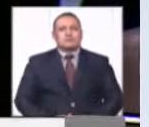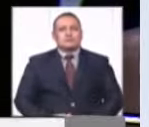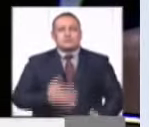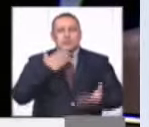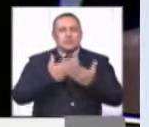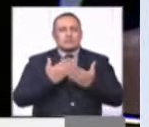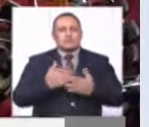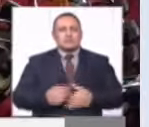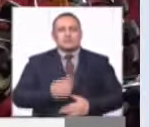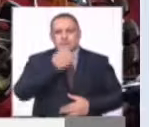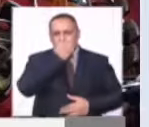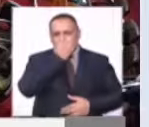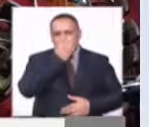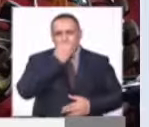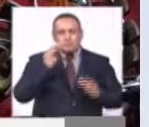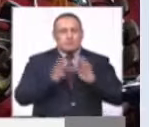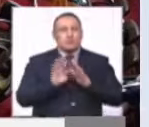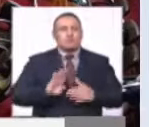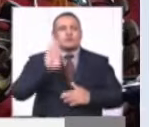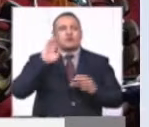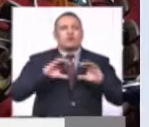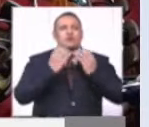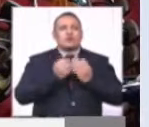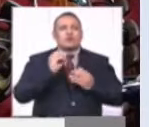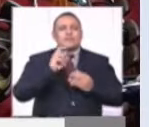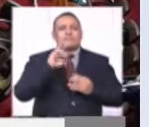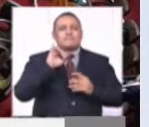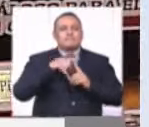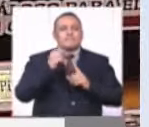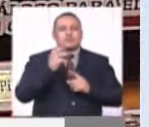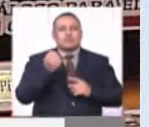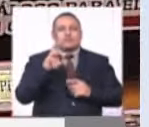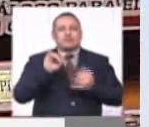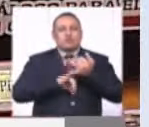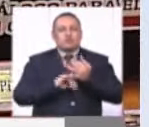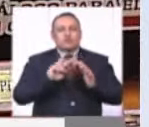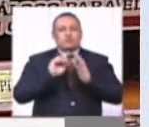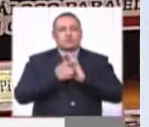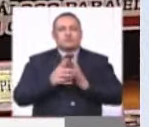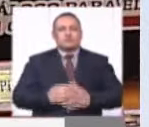Gracias, congresista. Tiene usted la palabra el congresista Víctor Flores por 2 minutos.